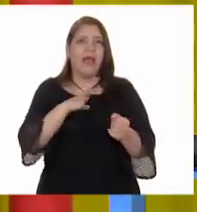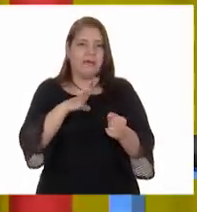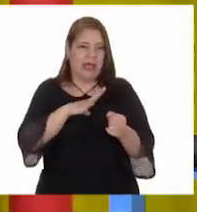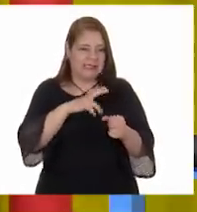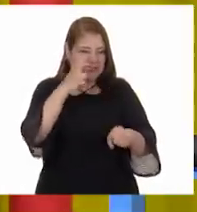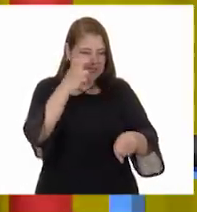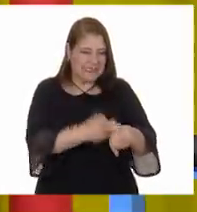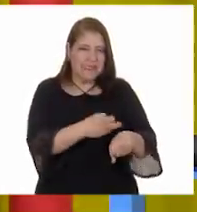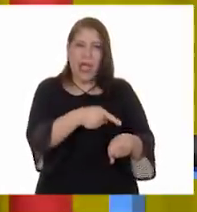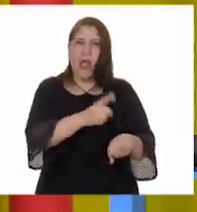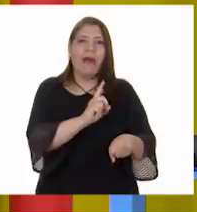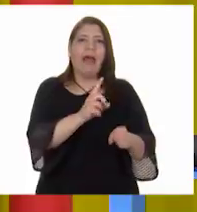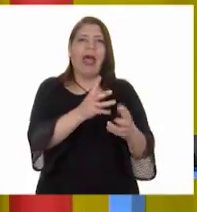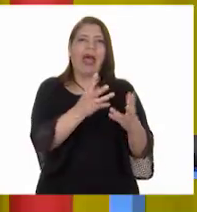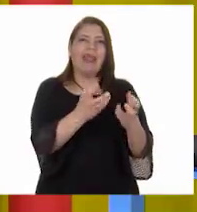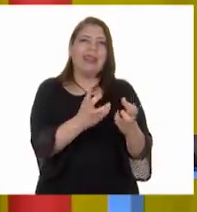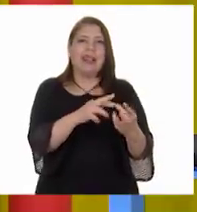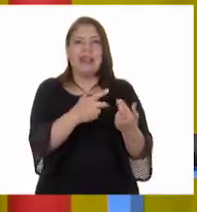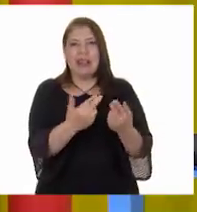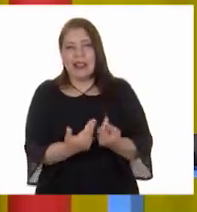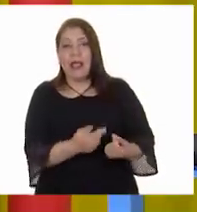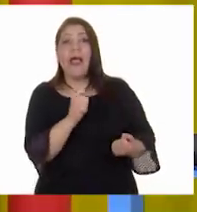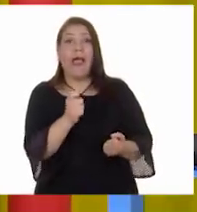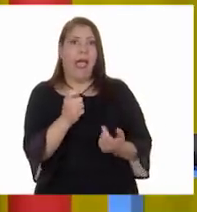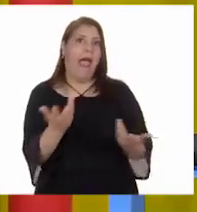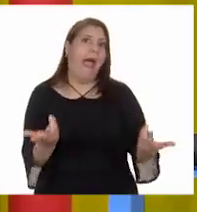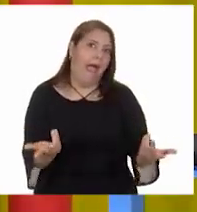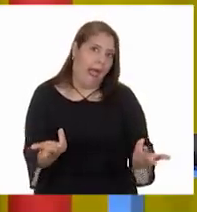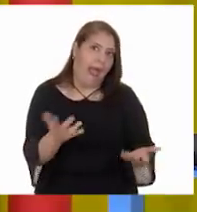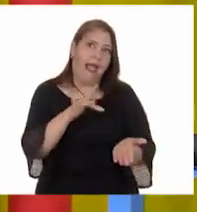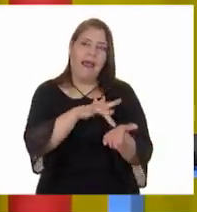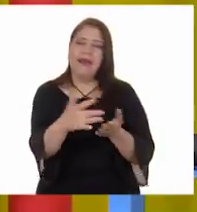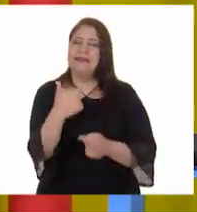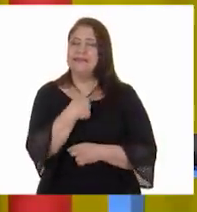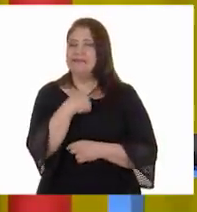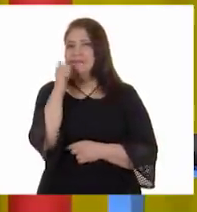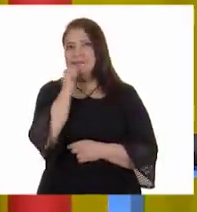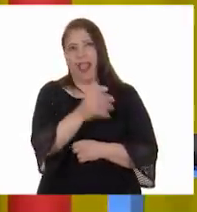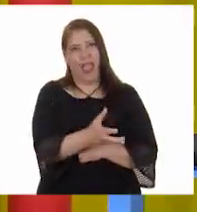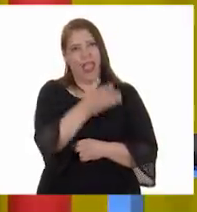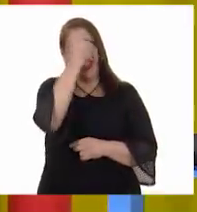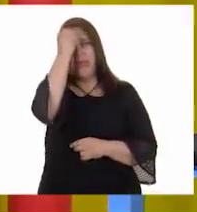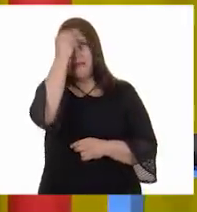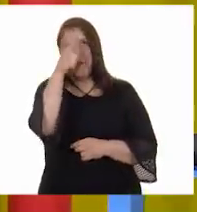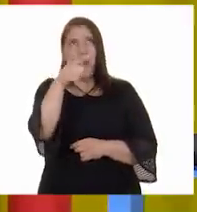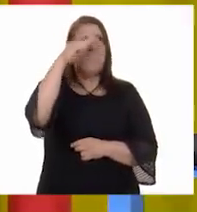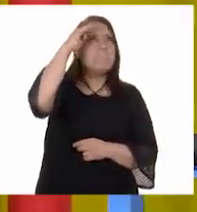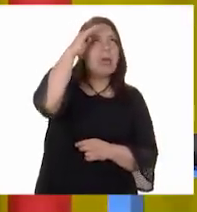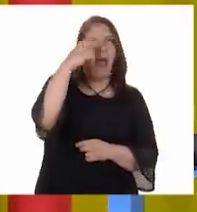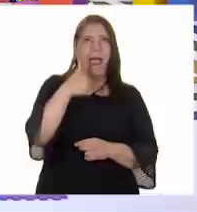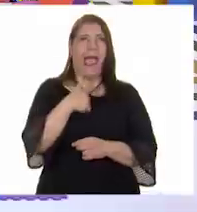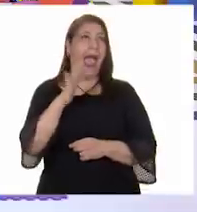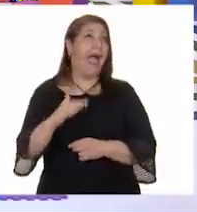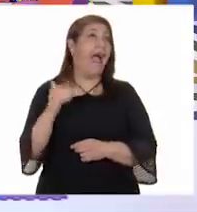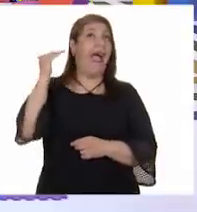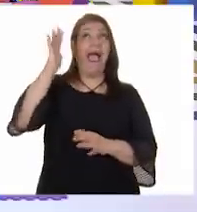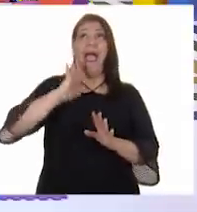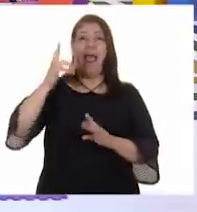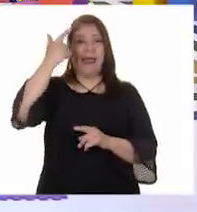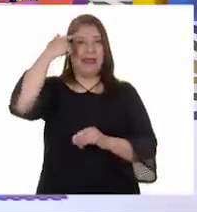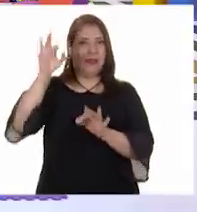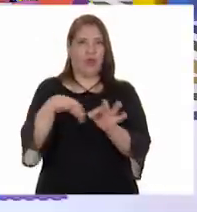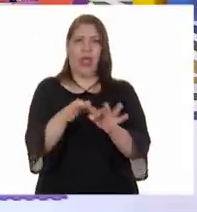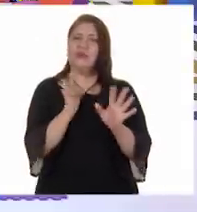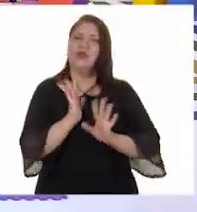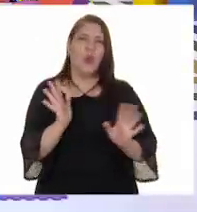quebrando. Ay, bueno, ya ven, niñas y niños, cómo siempre se aprende y no hay edad límite para seguir aprendiendo.